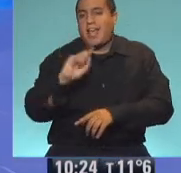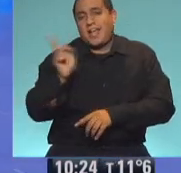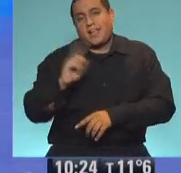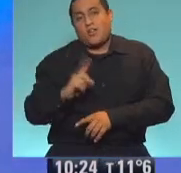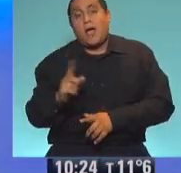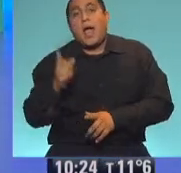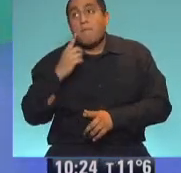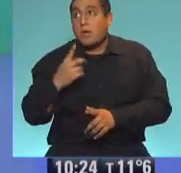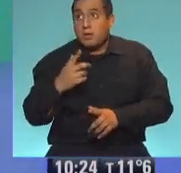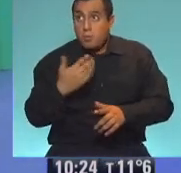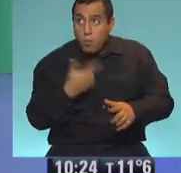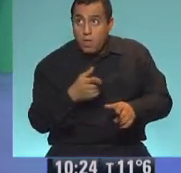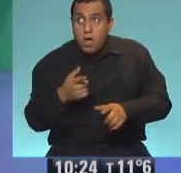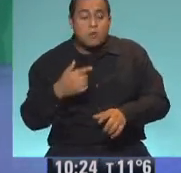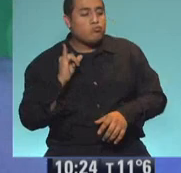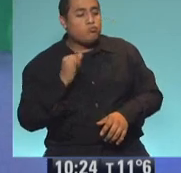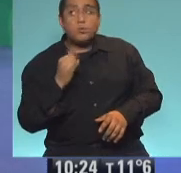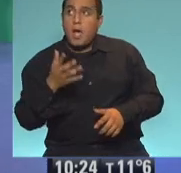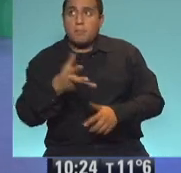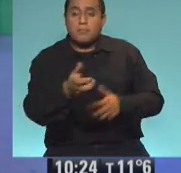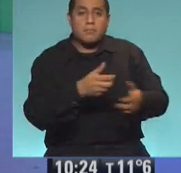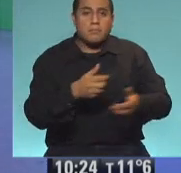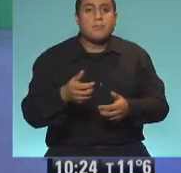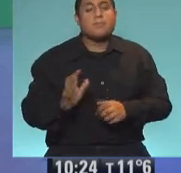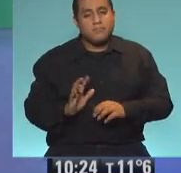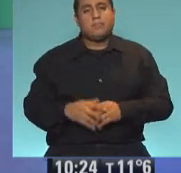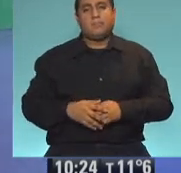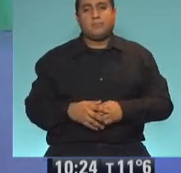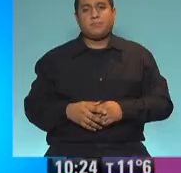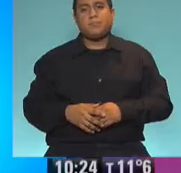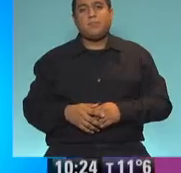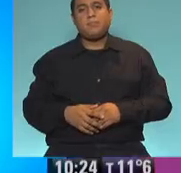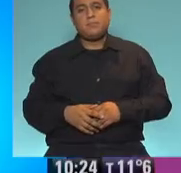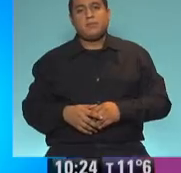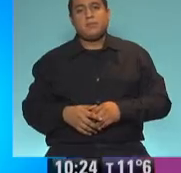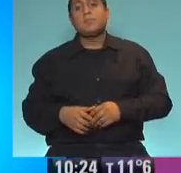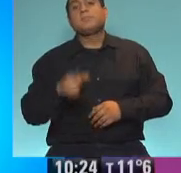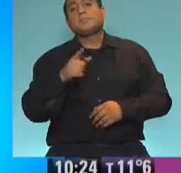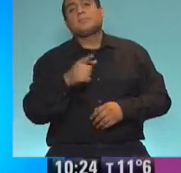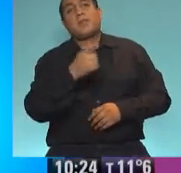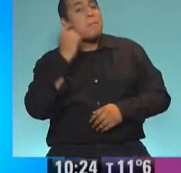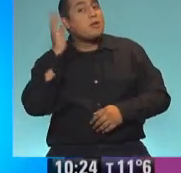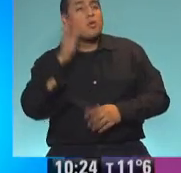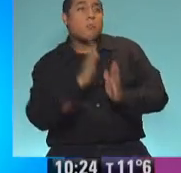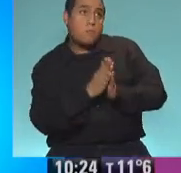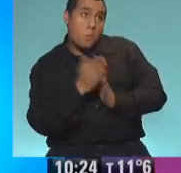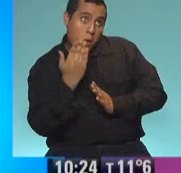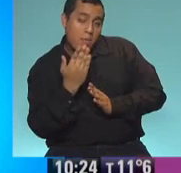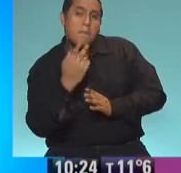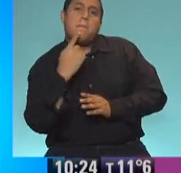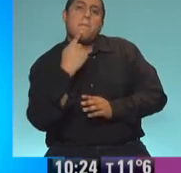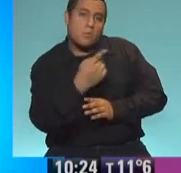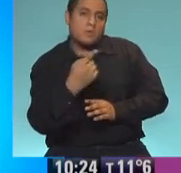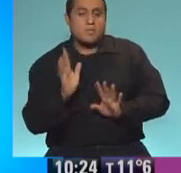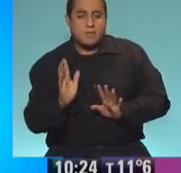nos dejan usar solamente. Exacto. No, como cuando era chico que agarraba la escobilla. Eso. Bien, eso no. Pídanle permiso a los adultos. Y para antes